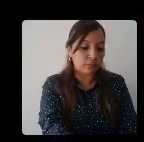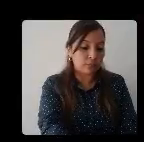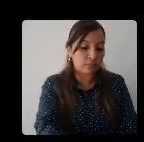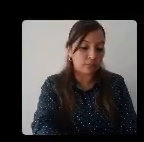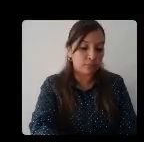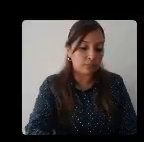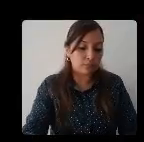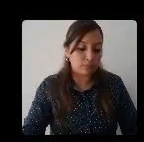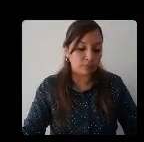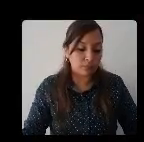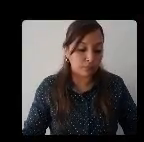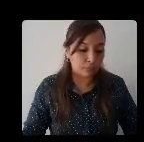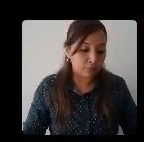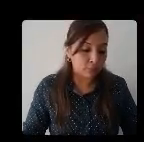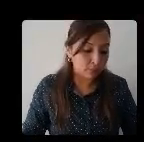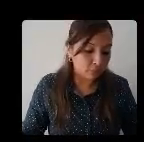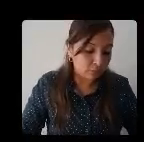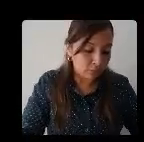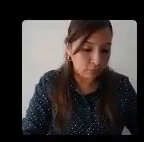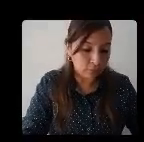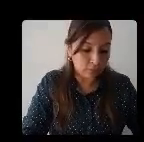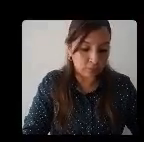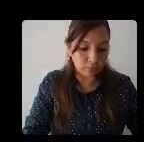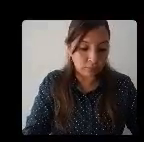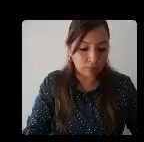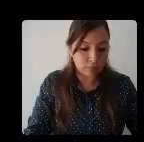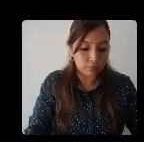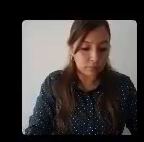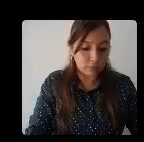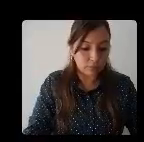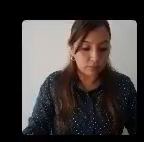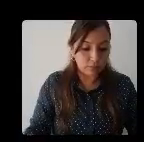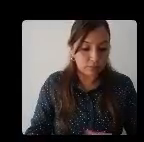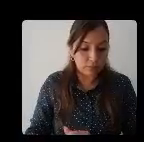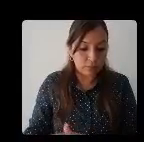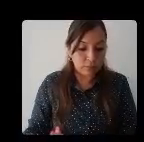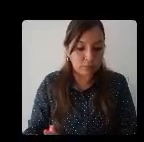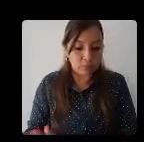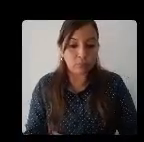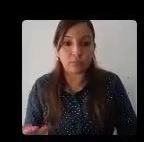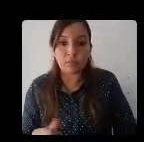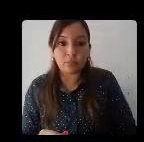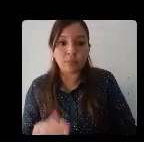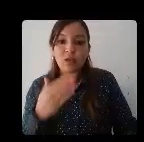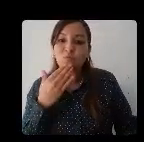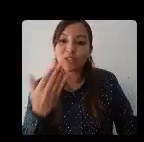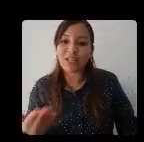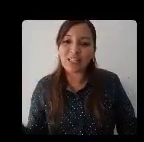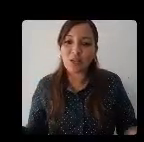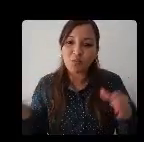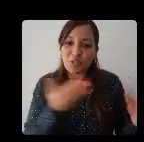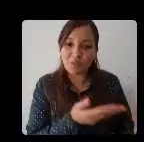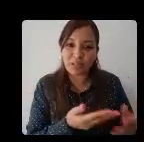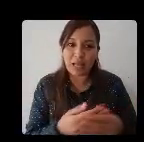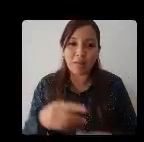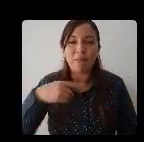todos. Gracias de tenerles acá, viendo de lejos, tan lejos, y seguir